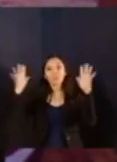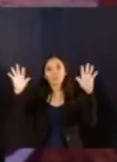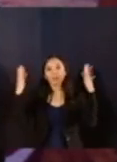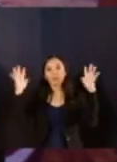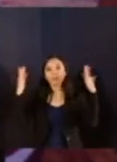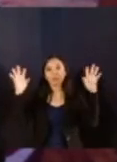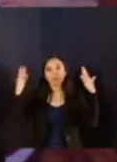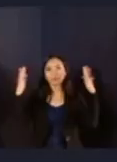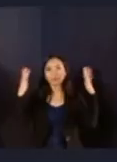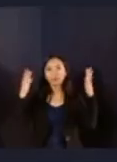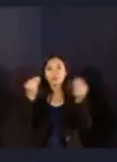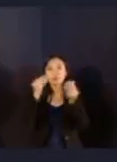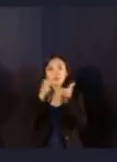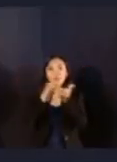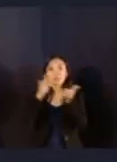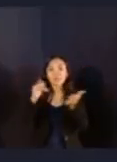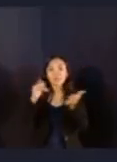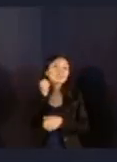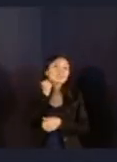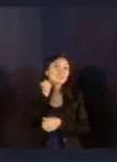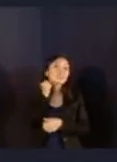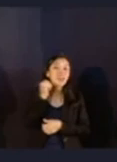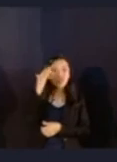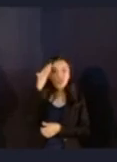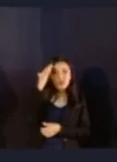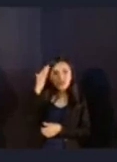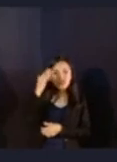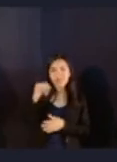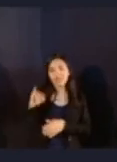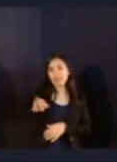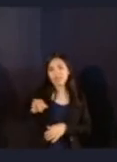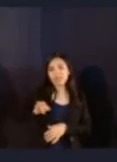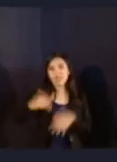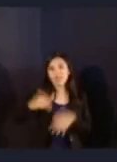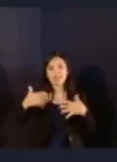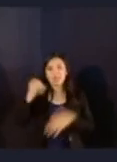Muchas gracias, señor senador, por tan interesante y enriquecedora conferencia.